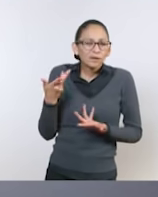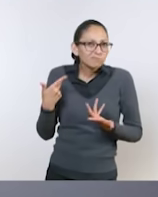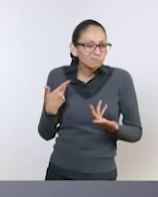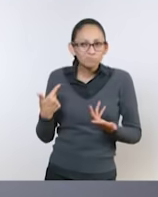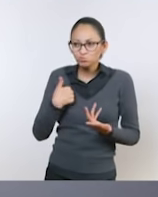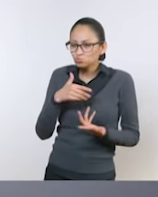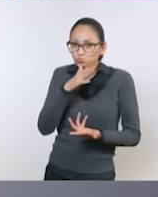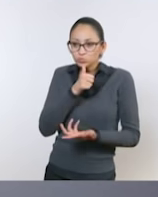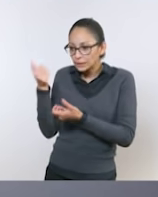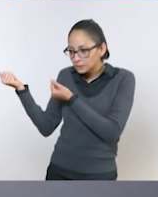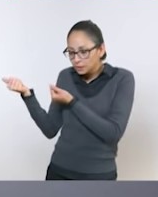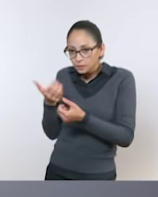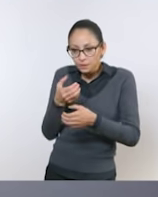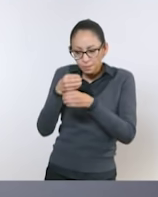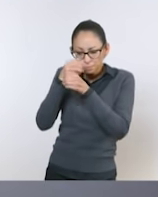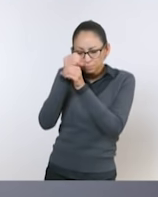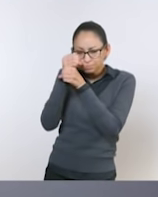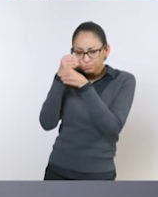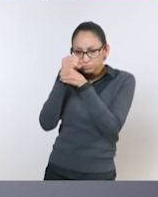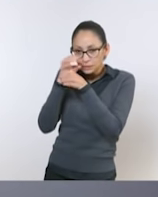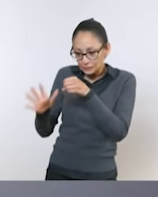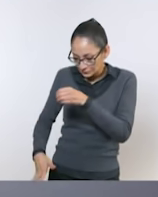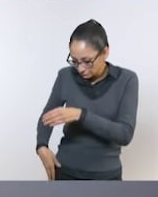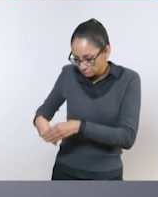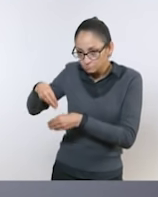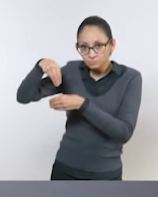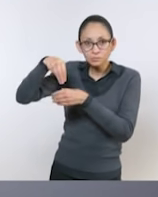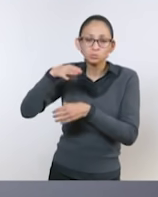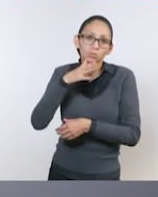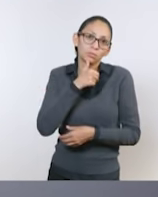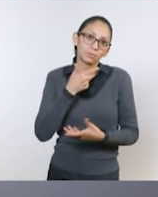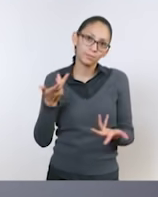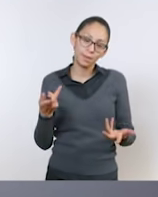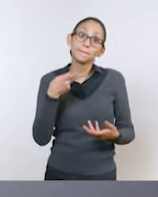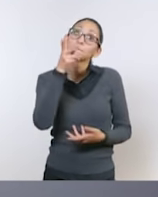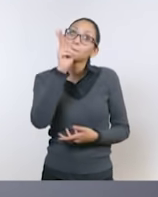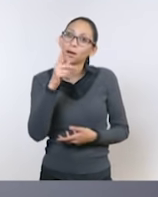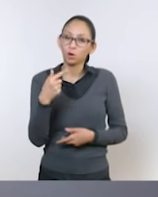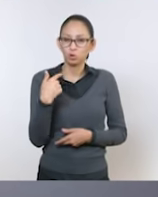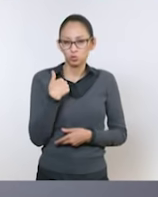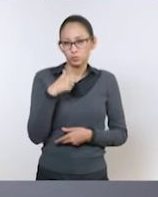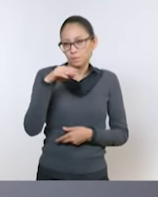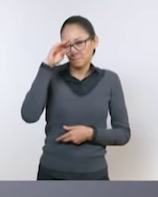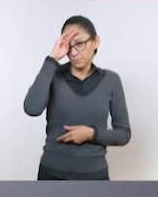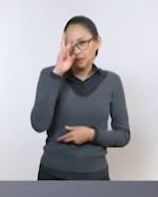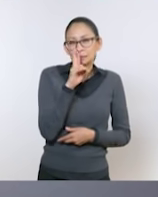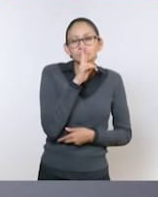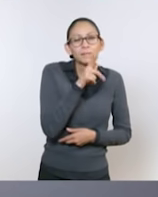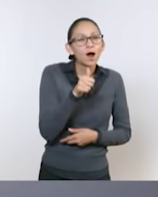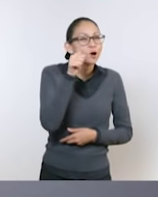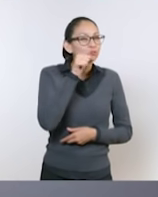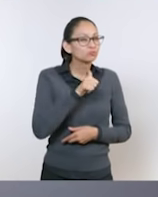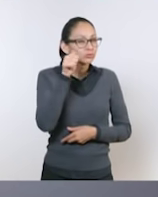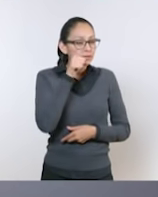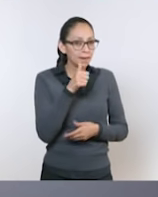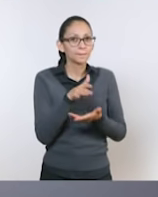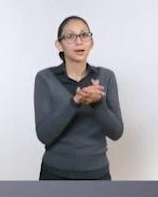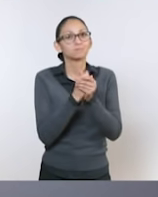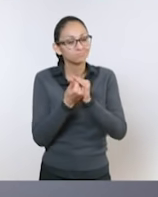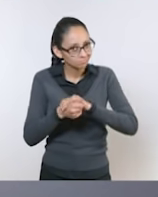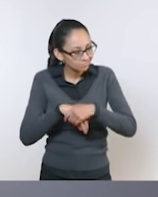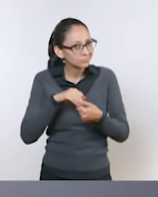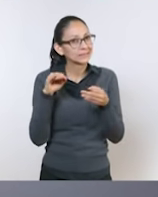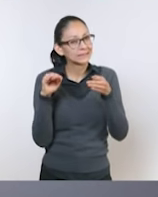Ay, pero como no podemos traer un microscopio en la bolsa, yo creo que lo mejor va a ser que siempre nos estemos lavando